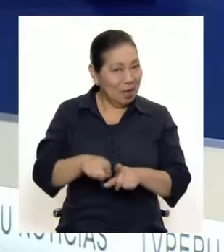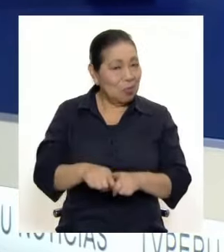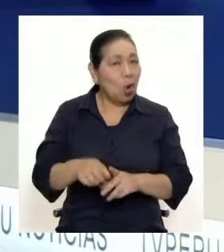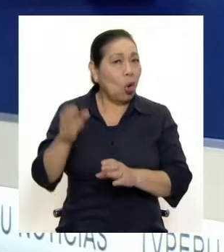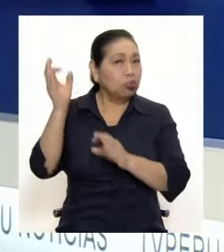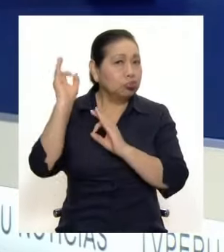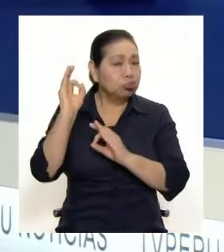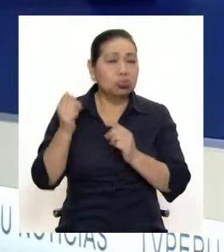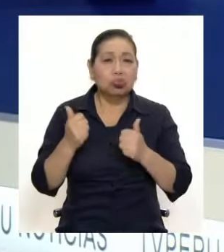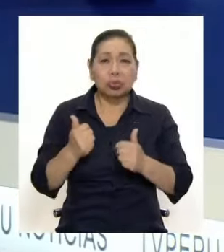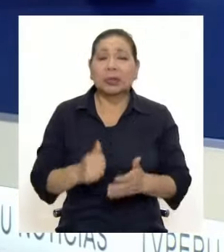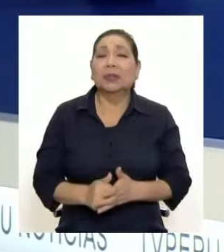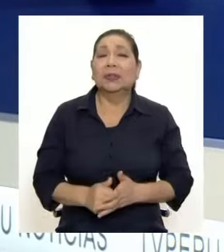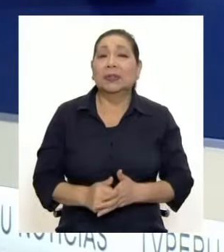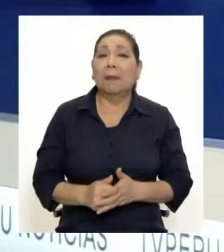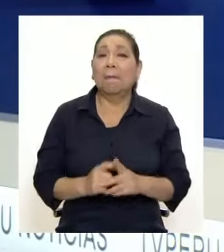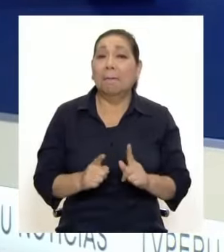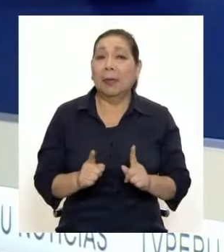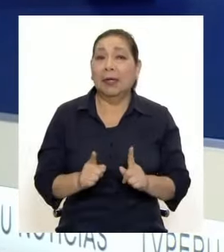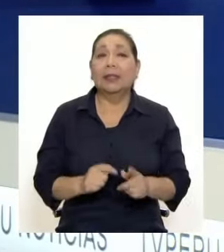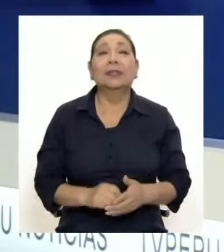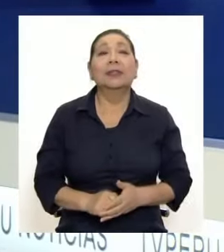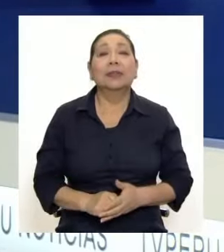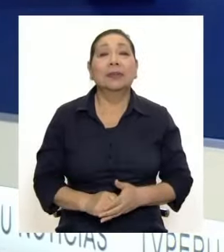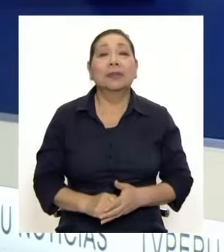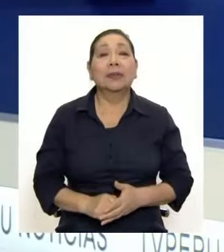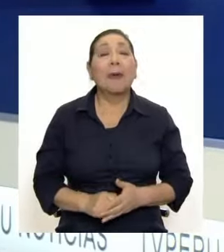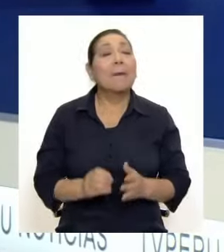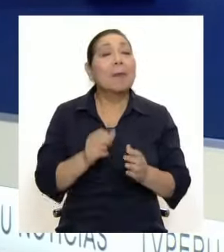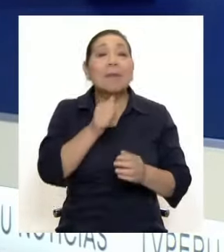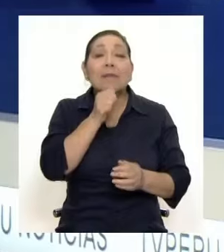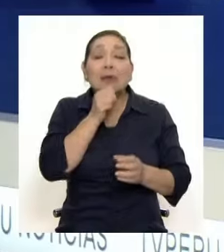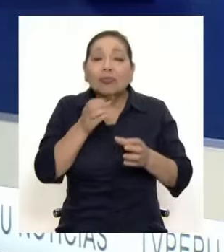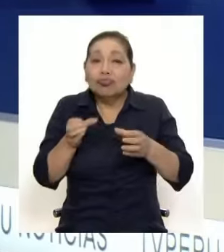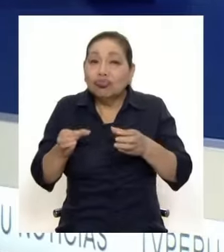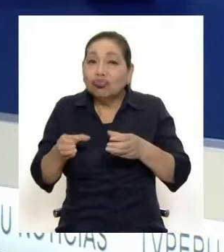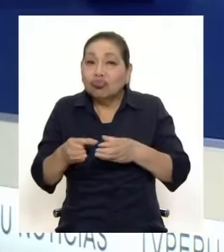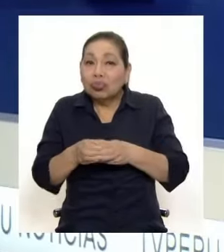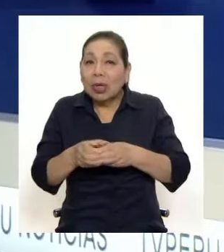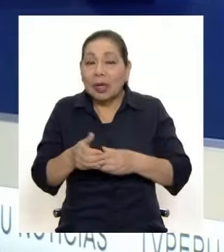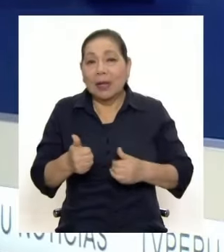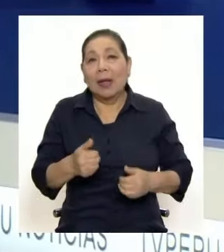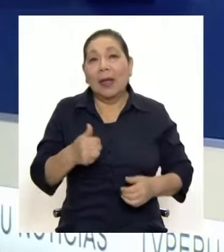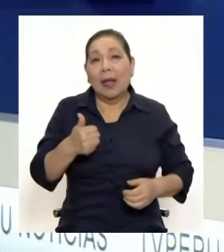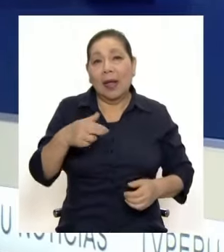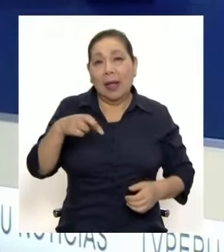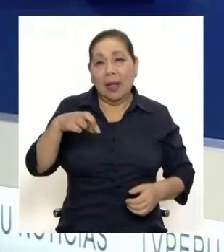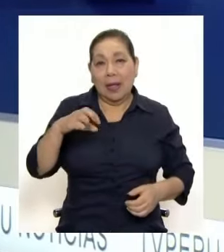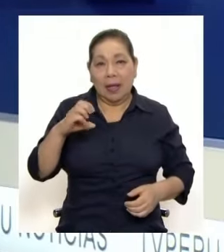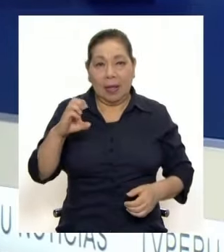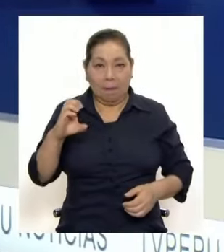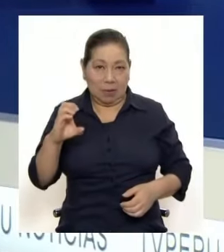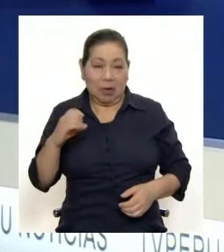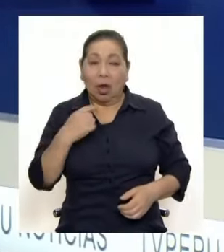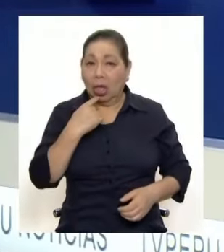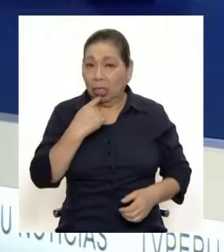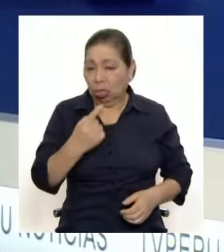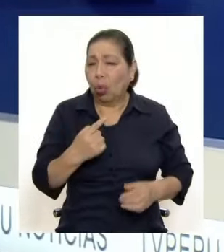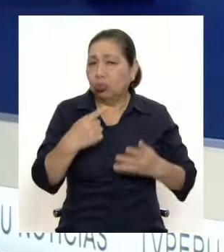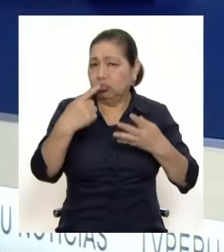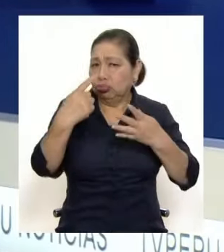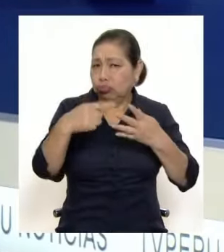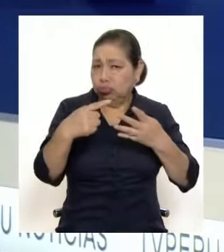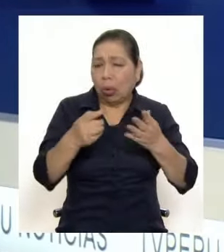discurso espectacular en el co summit que es la la parte Privada de de apec eh Y anunció una